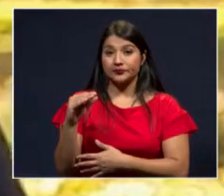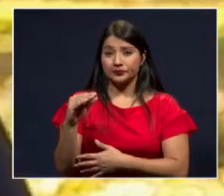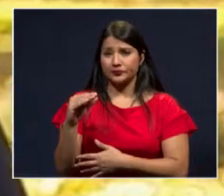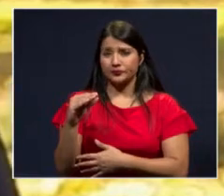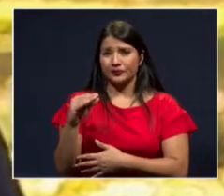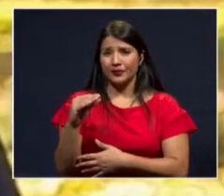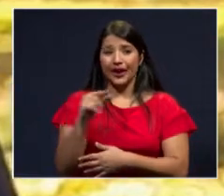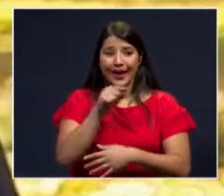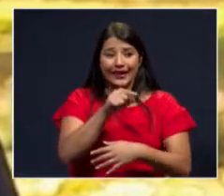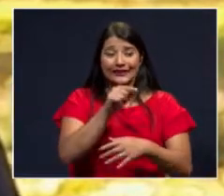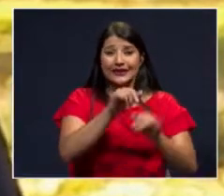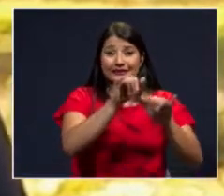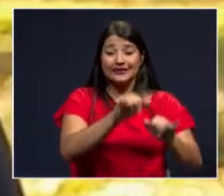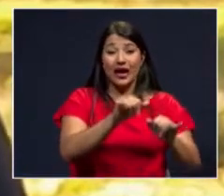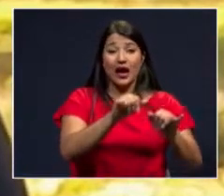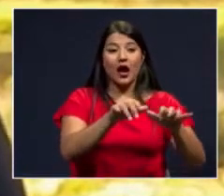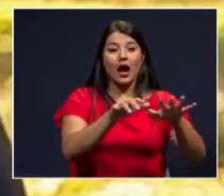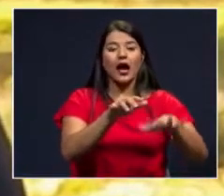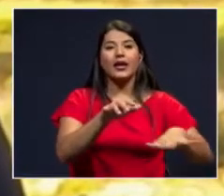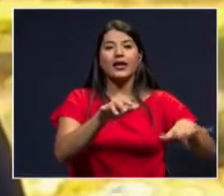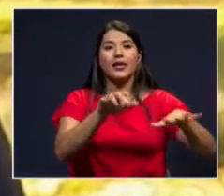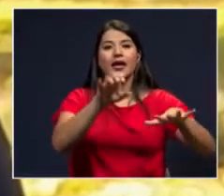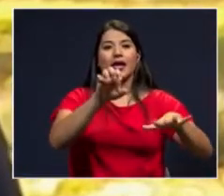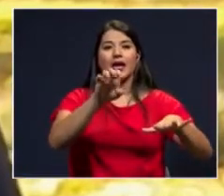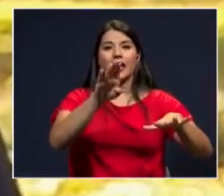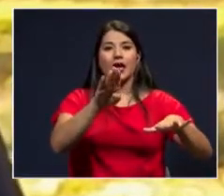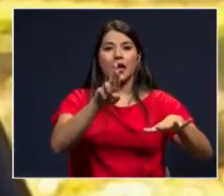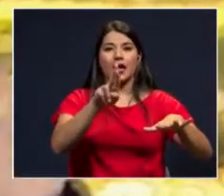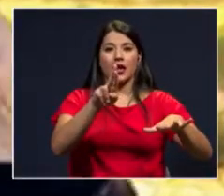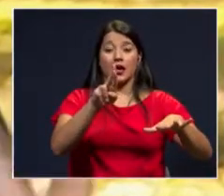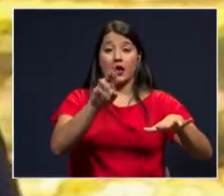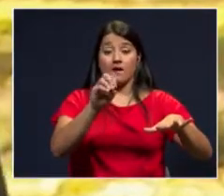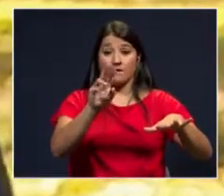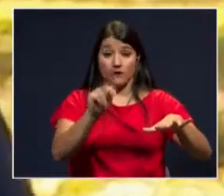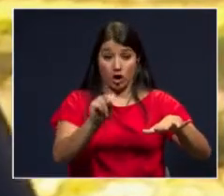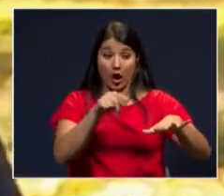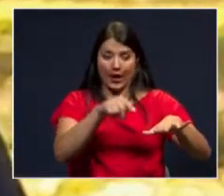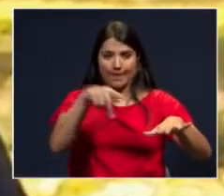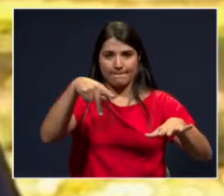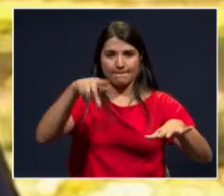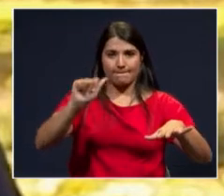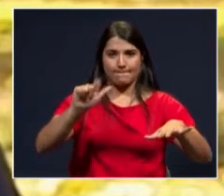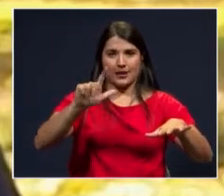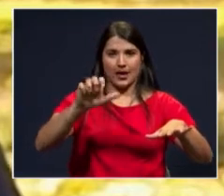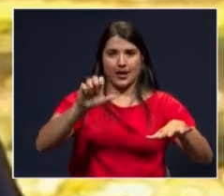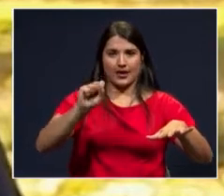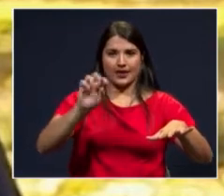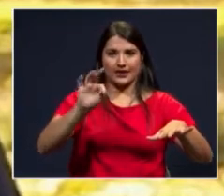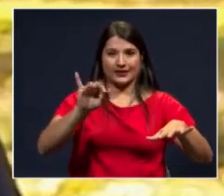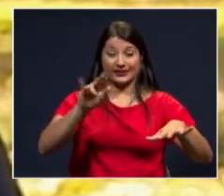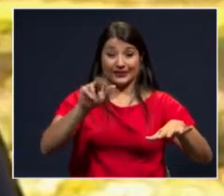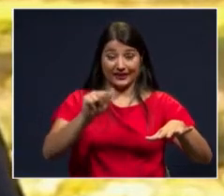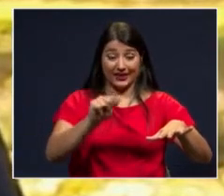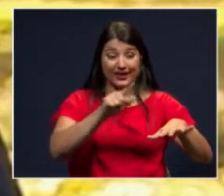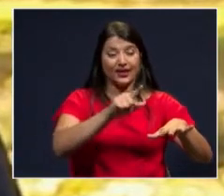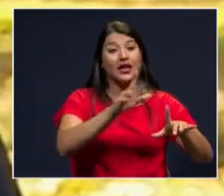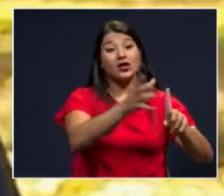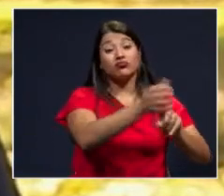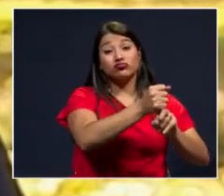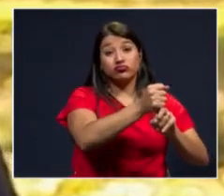Ella está en territorio palestino, ella estaba en Hebrón y de ahí es trasladada al Ben